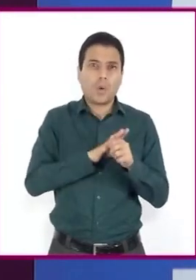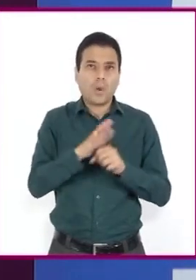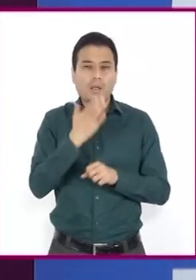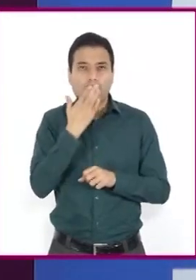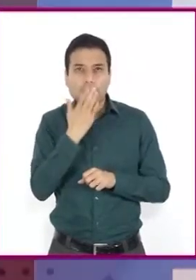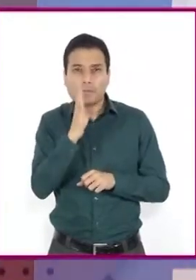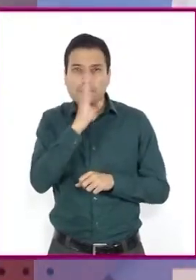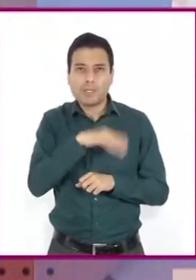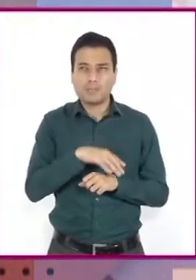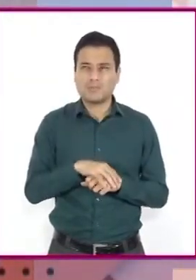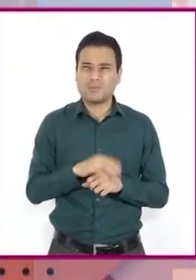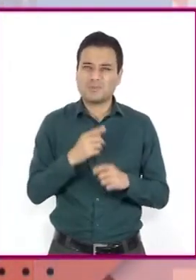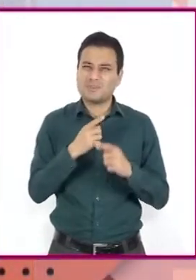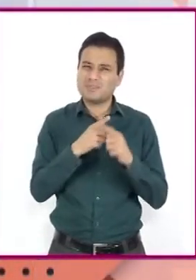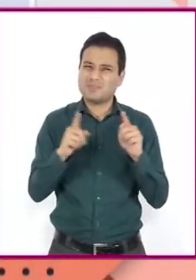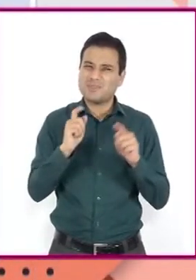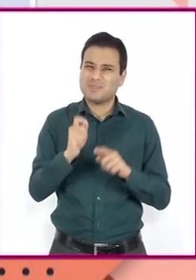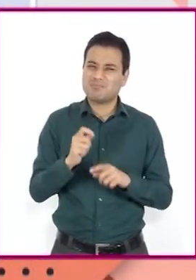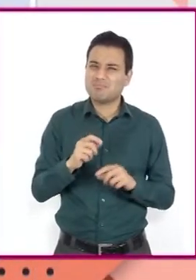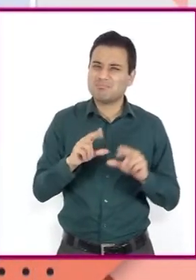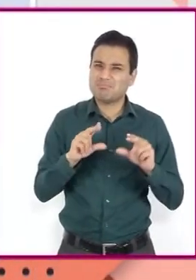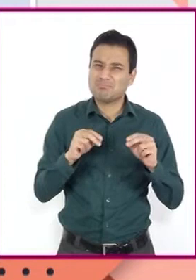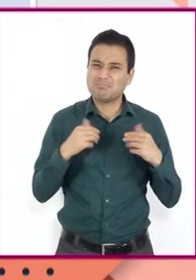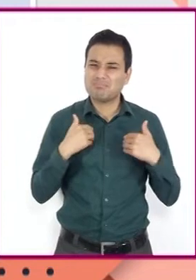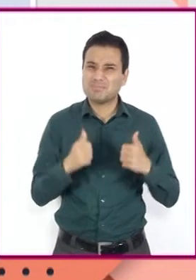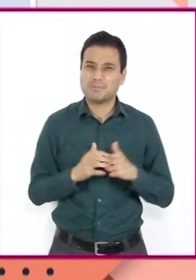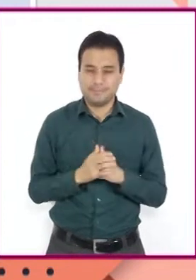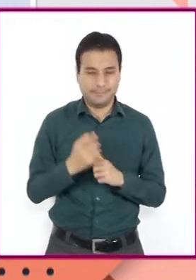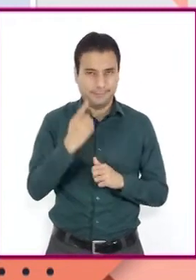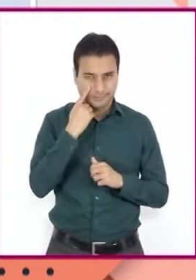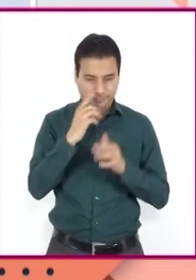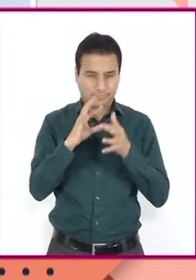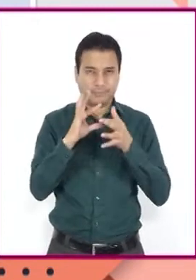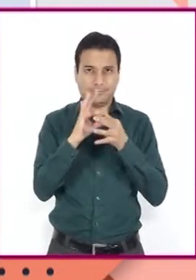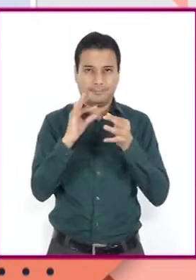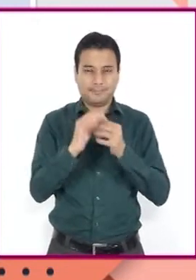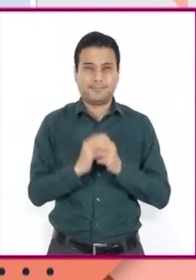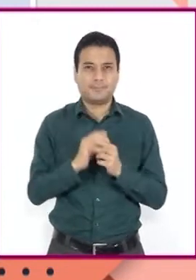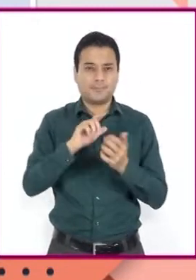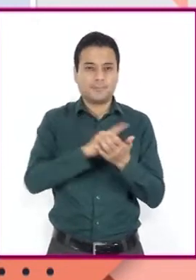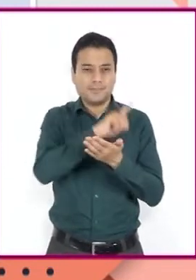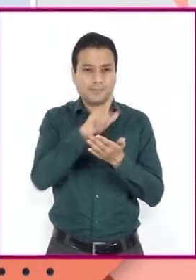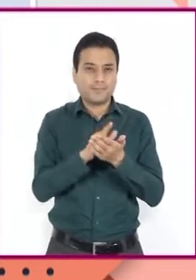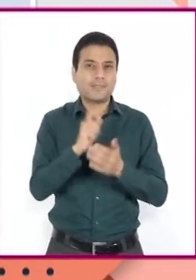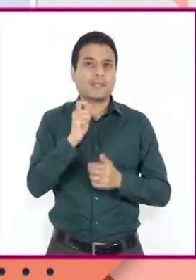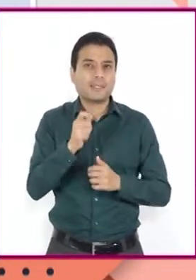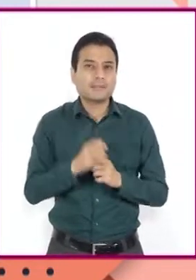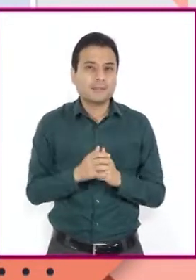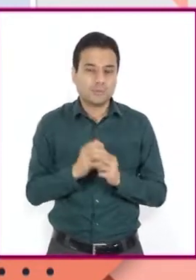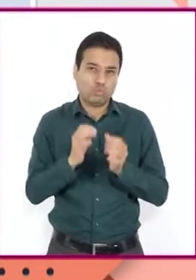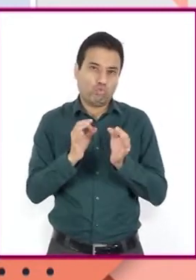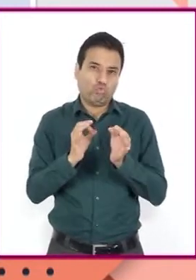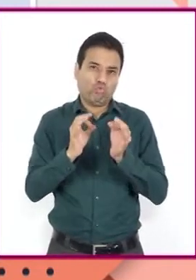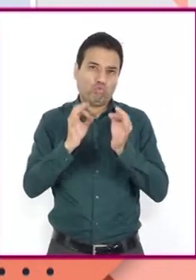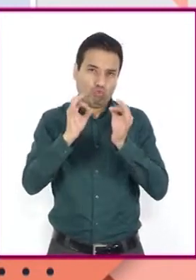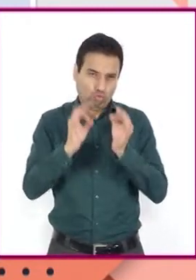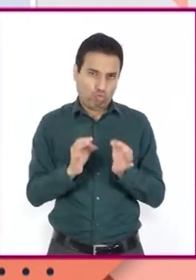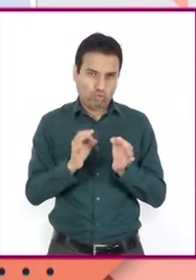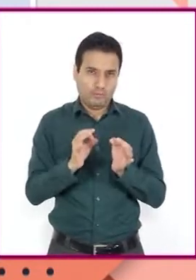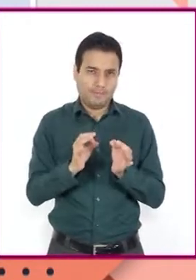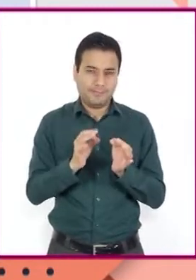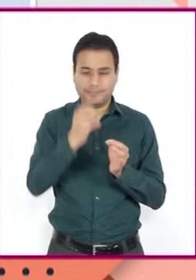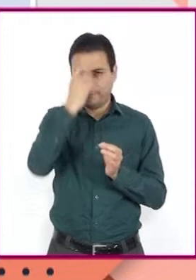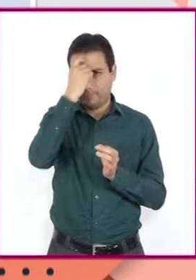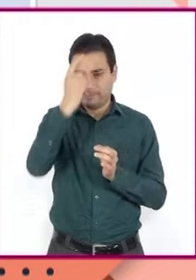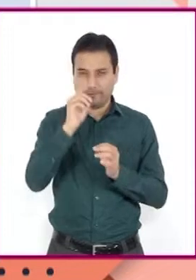no sabría qué las distingue. Ahora te lo voy a decir. Las leyes son normas jurídicas elaboradas a partir